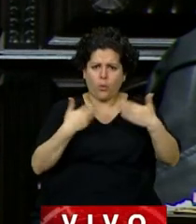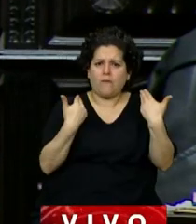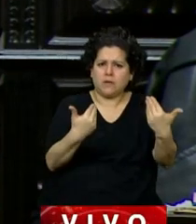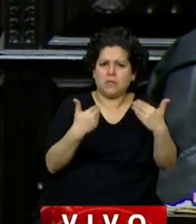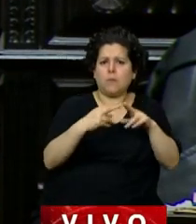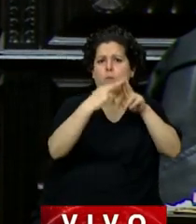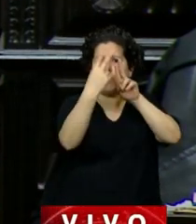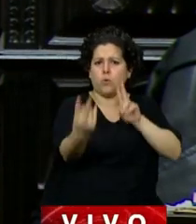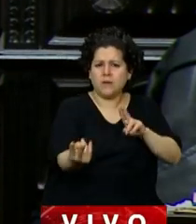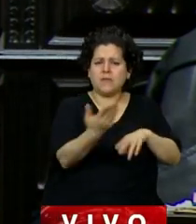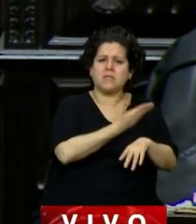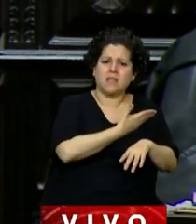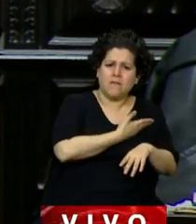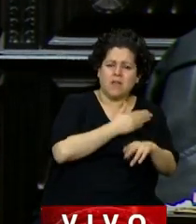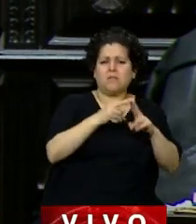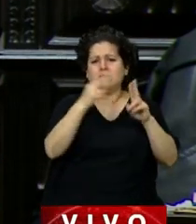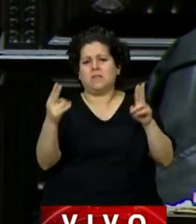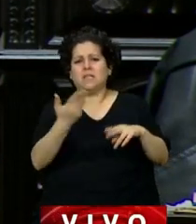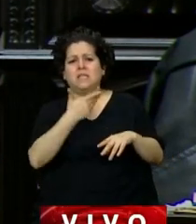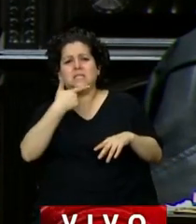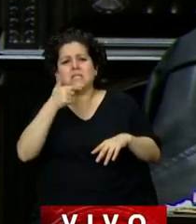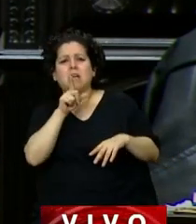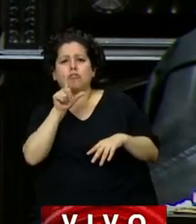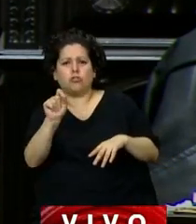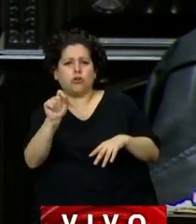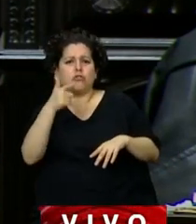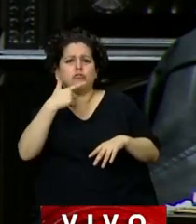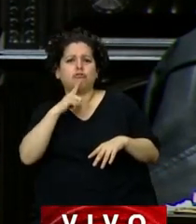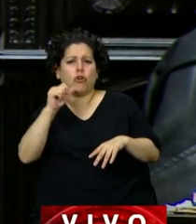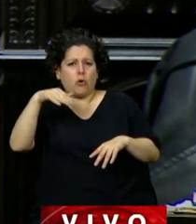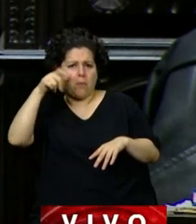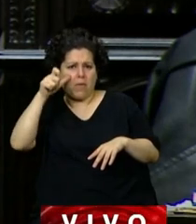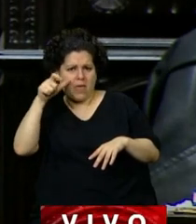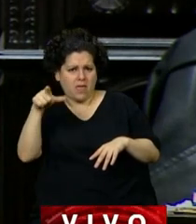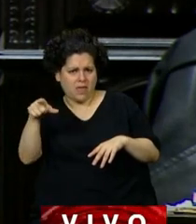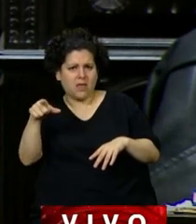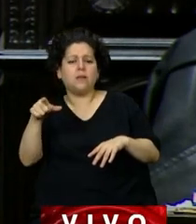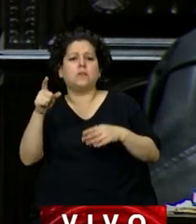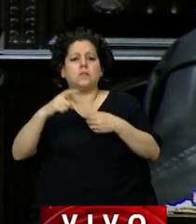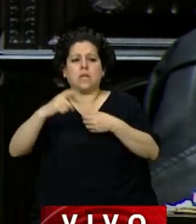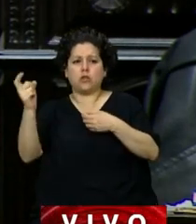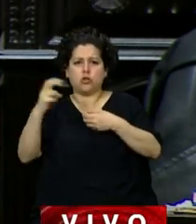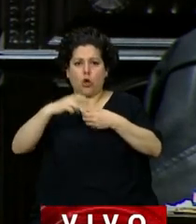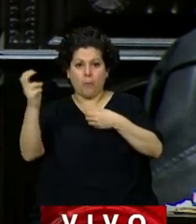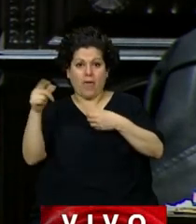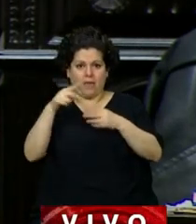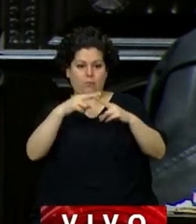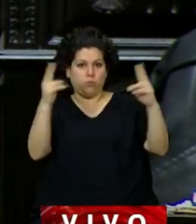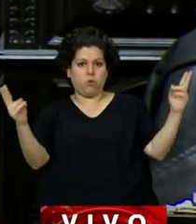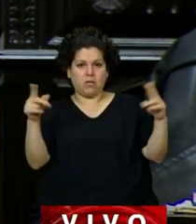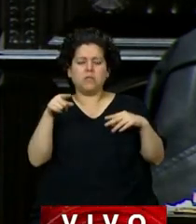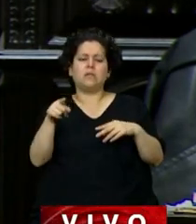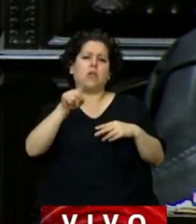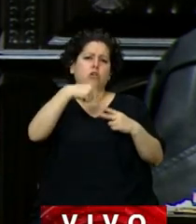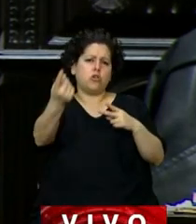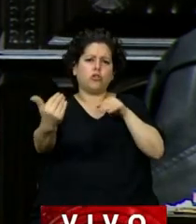el puente Santa Fe-Santo Tomé, una promesa reiteradamente incumplida e incorporada en este presupuesto, como así también el acueducto San Javier